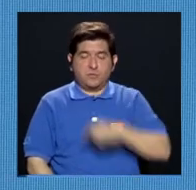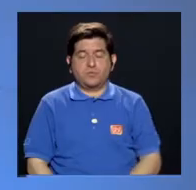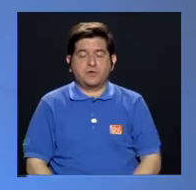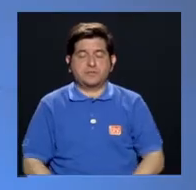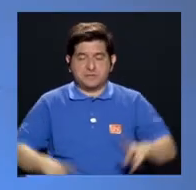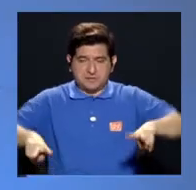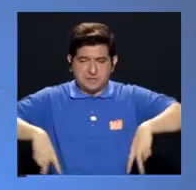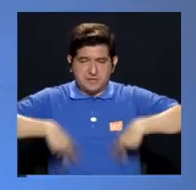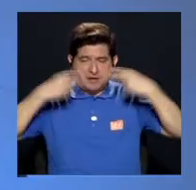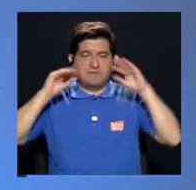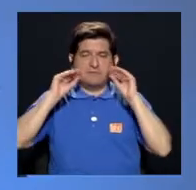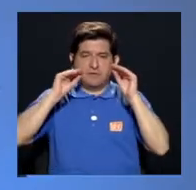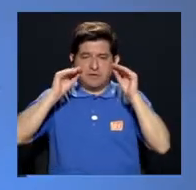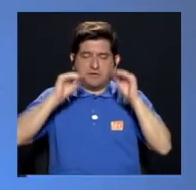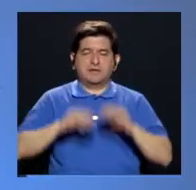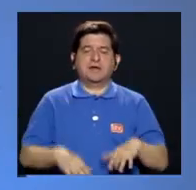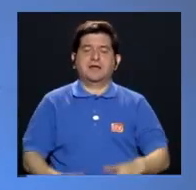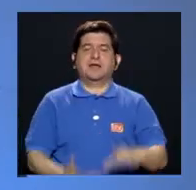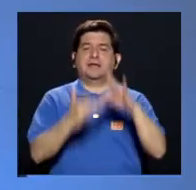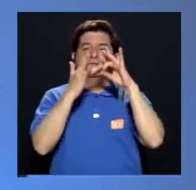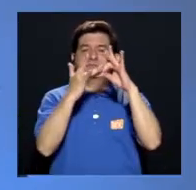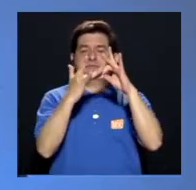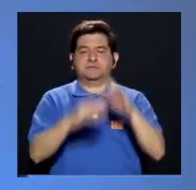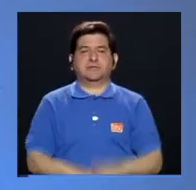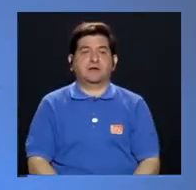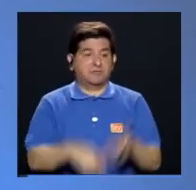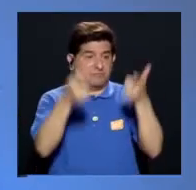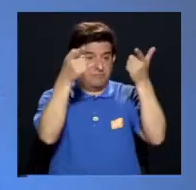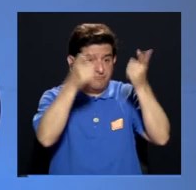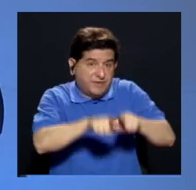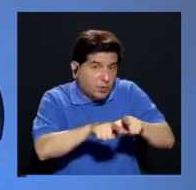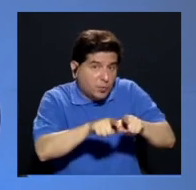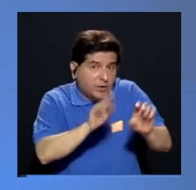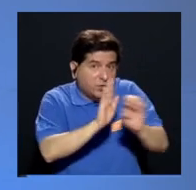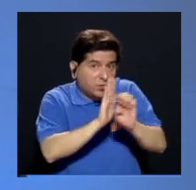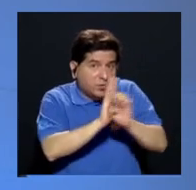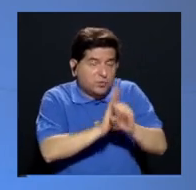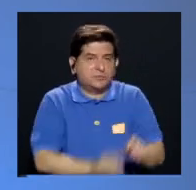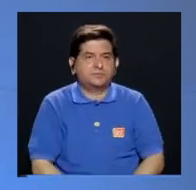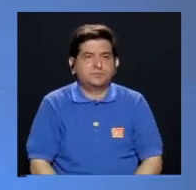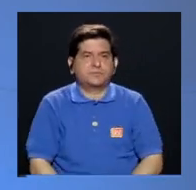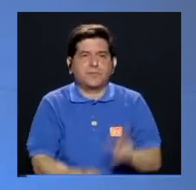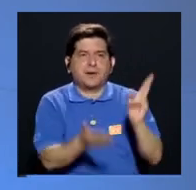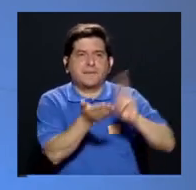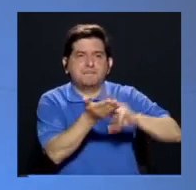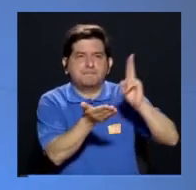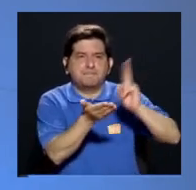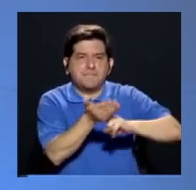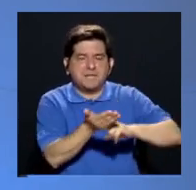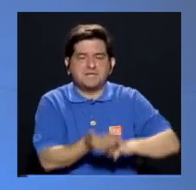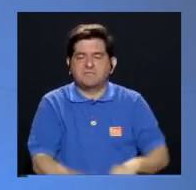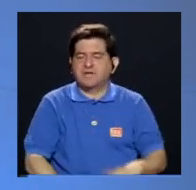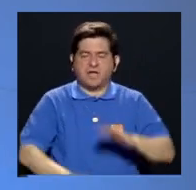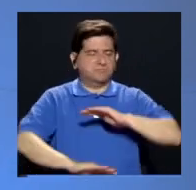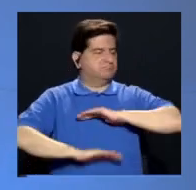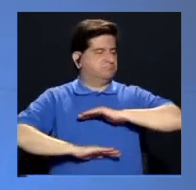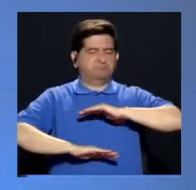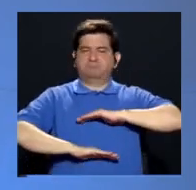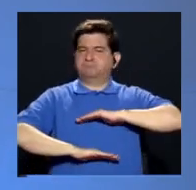académica especialmente. Fenómenos tales como la matrícula